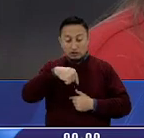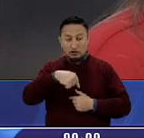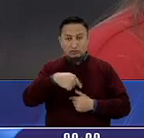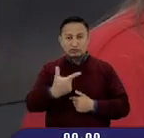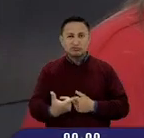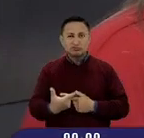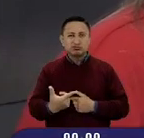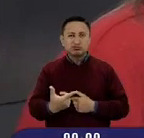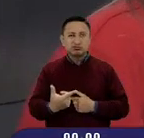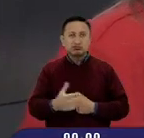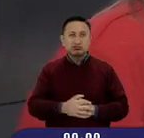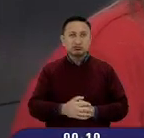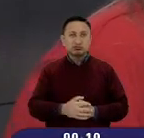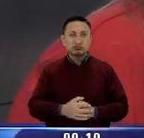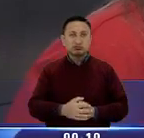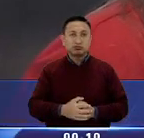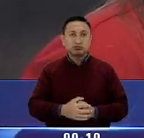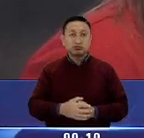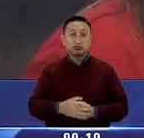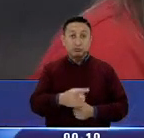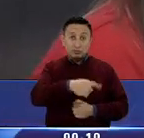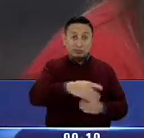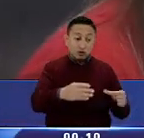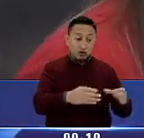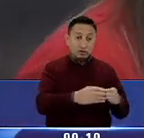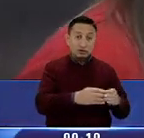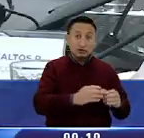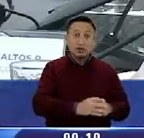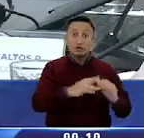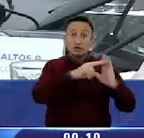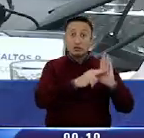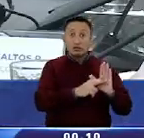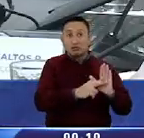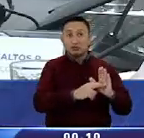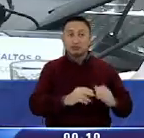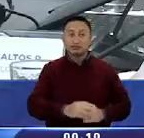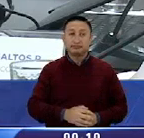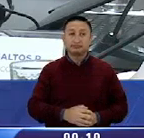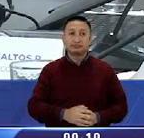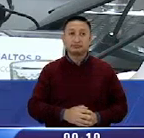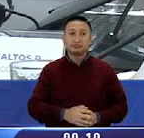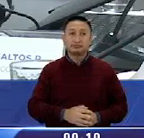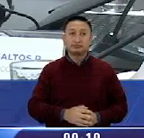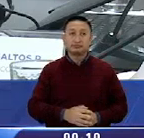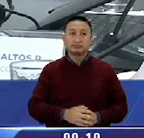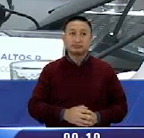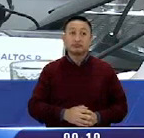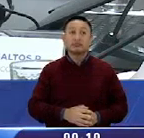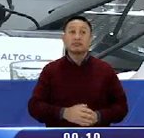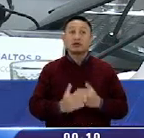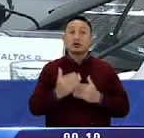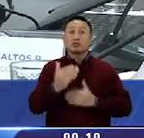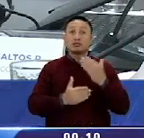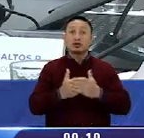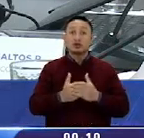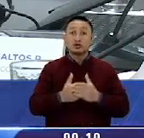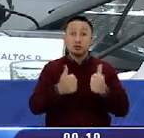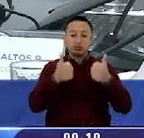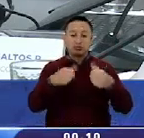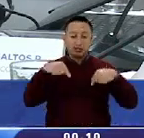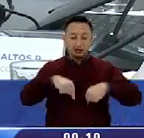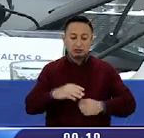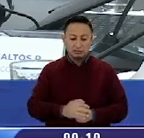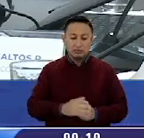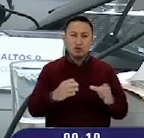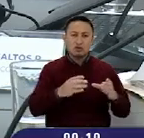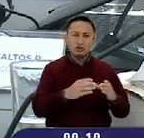forman Estado, o sea, ahora ellos pueden saltarse el reglamento. Resulta que todo el proceso se hace perfecto y de noche a la mañana la comisión